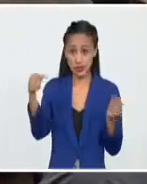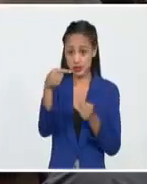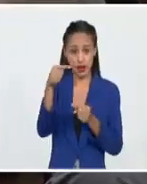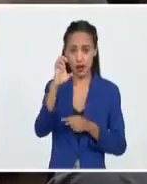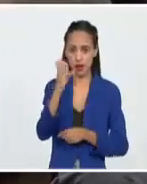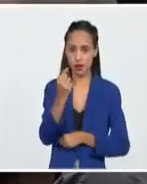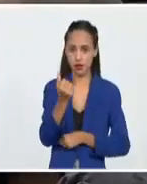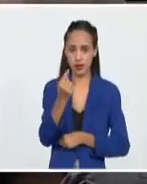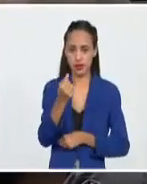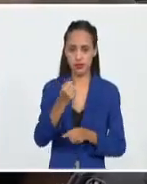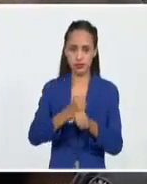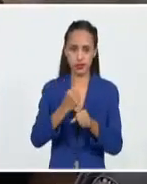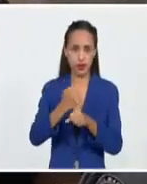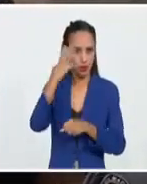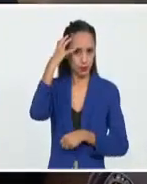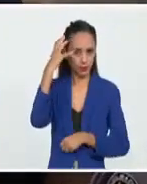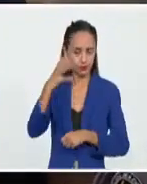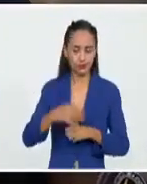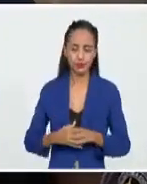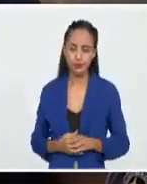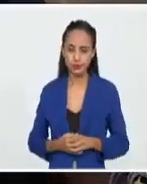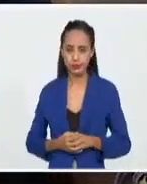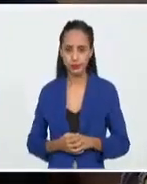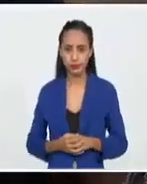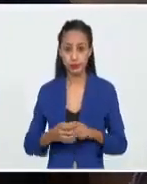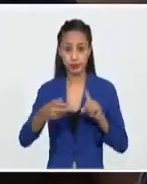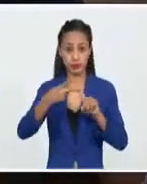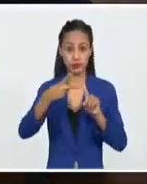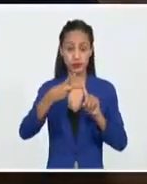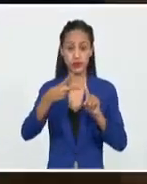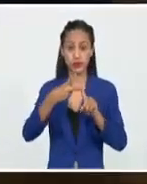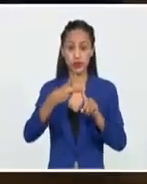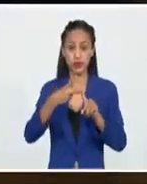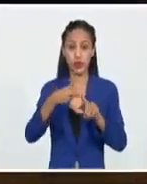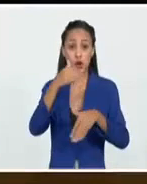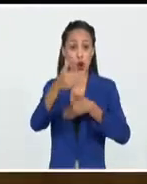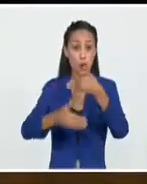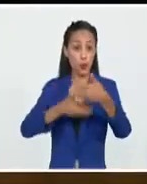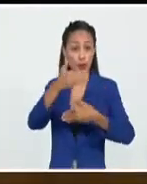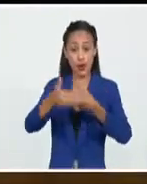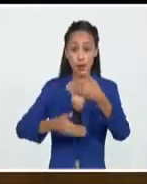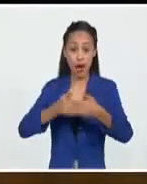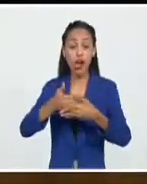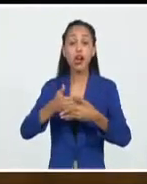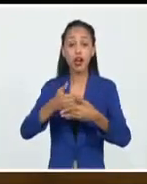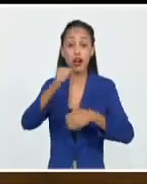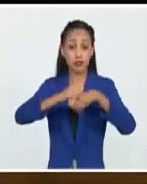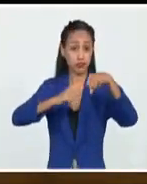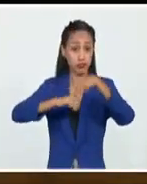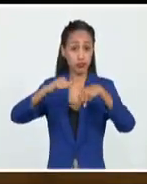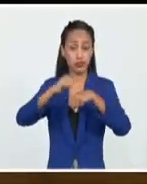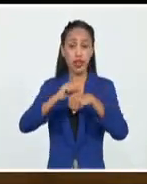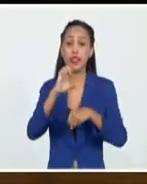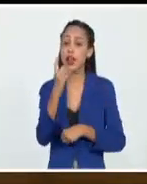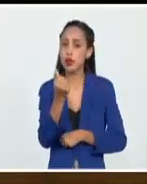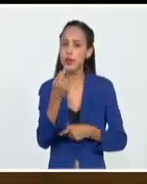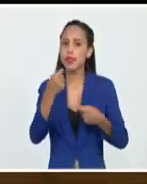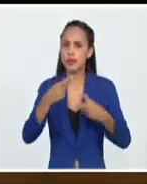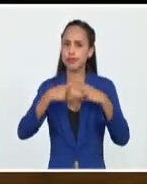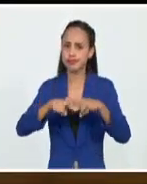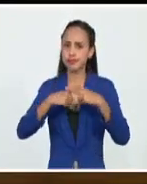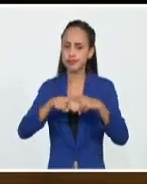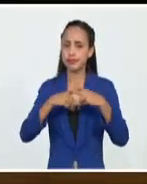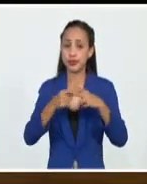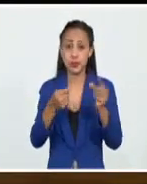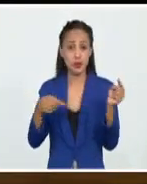economía. Avanzar en la solución de los problemas estructurales de la economía, en particular desarrollar la